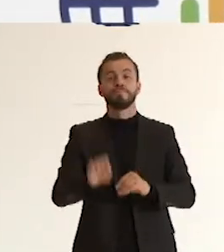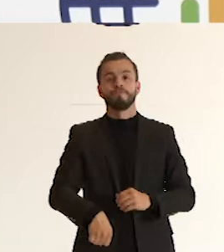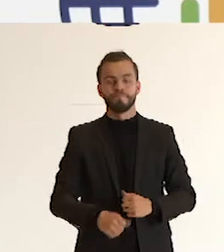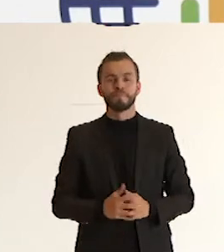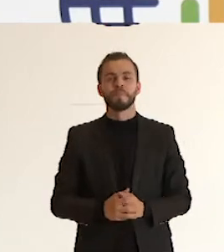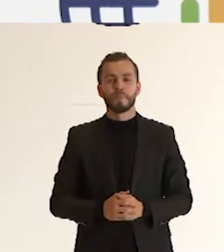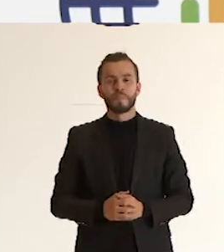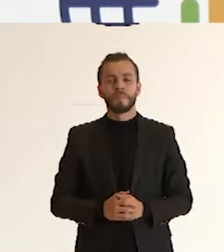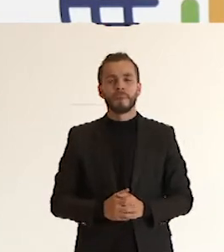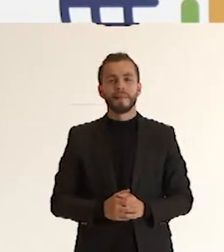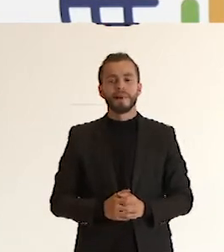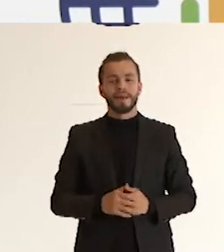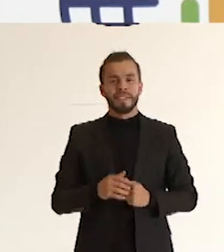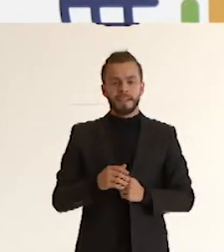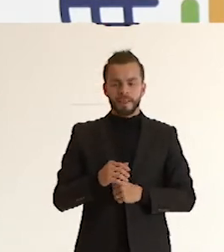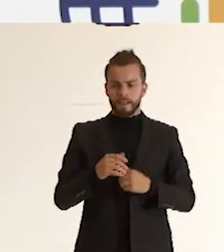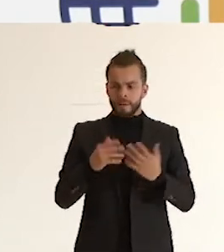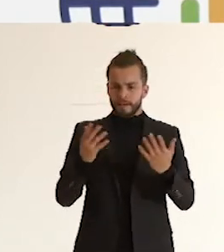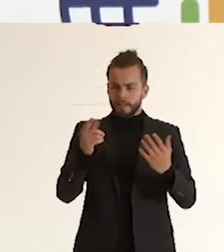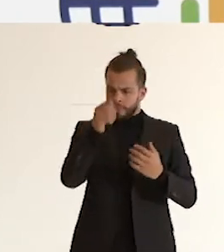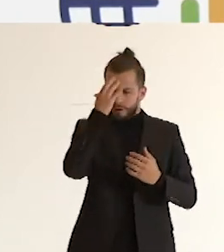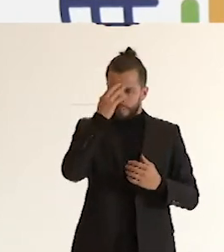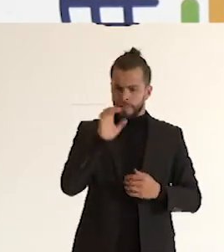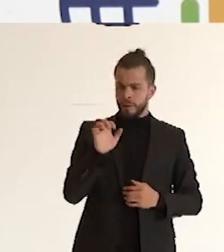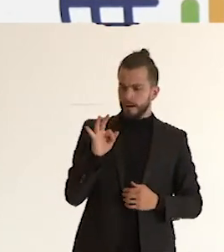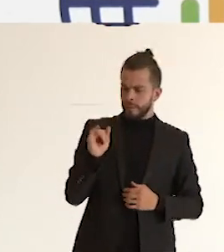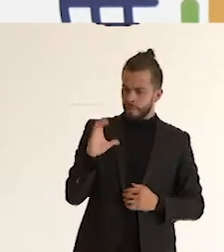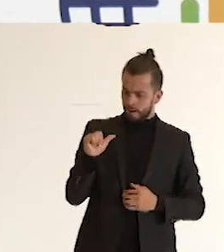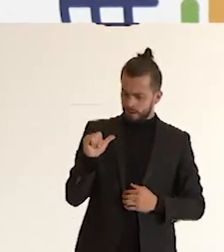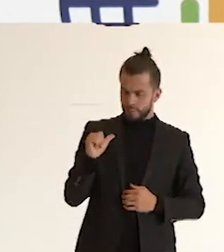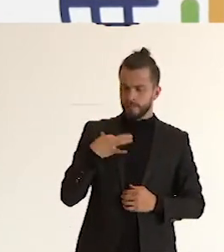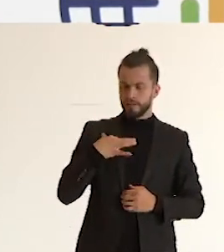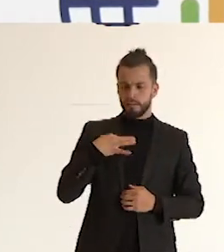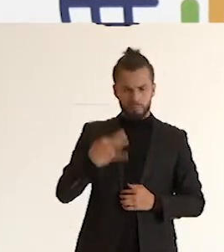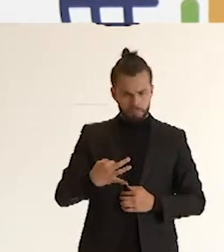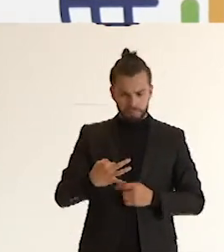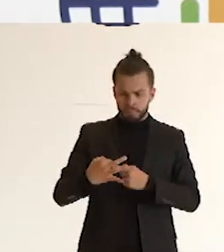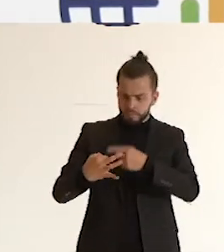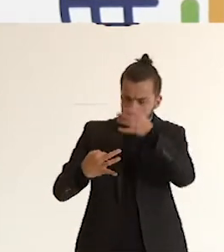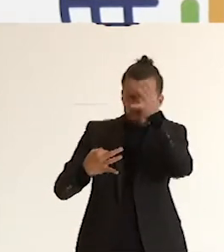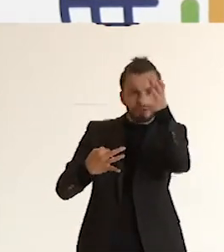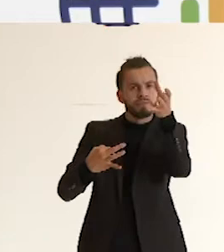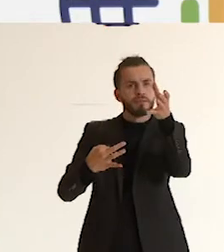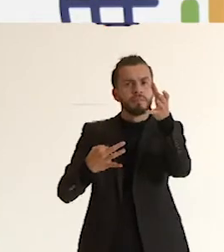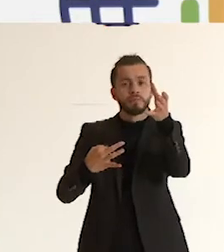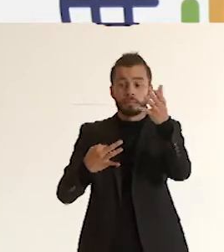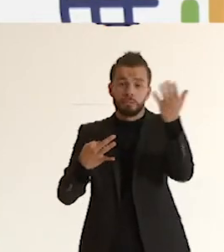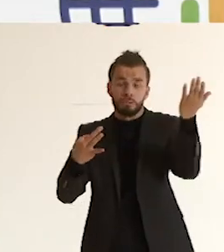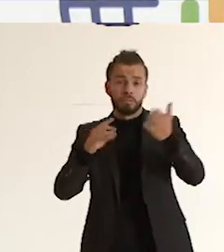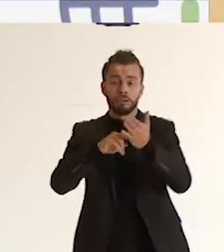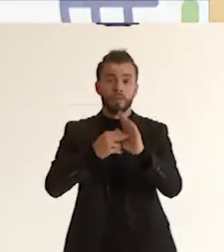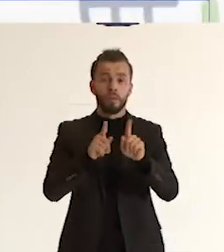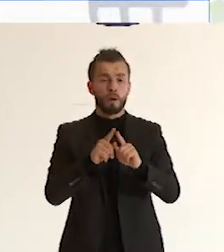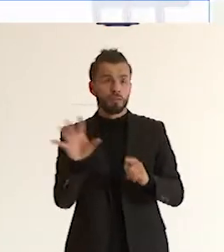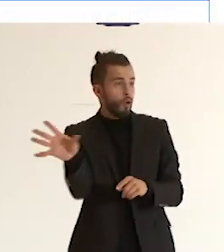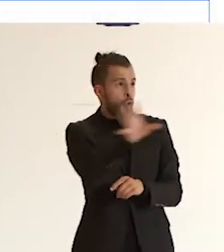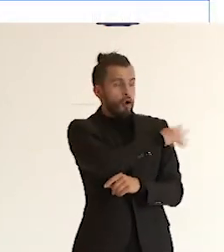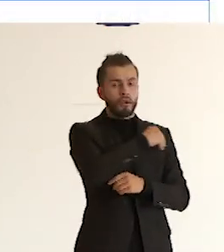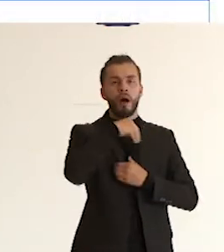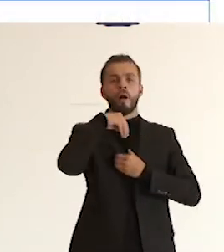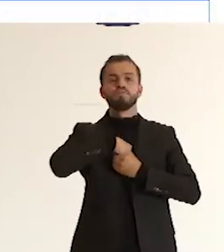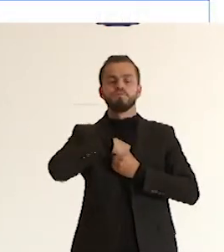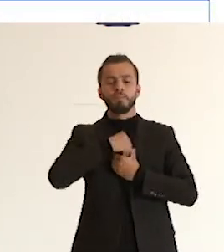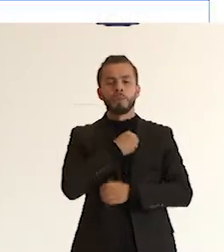el concepto de ética a lo largo de la vida tiene que ver con la capacidad que tenemos todos de